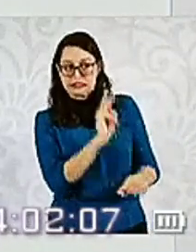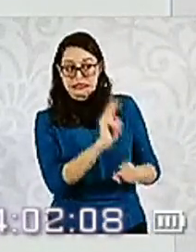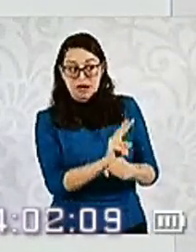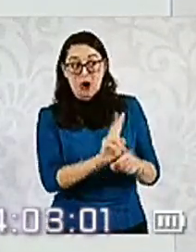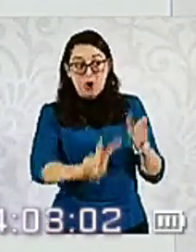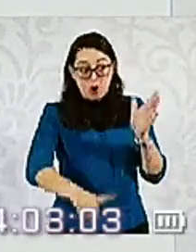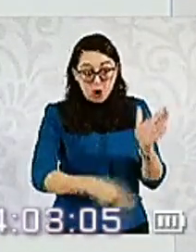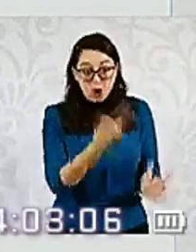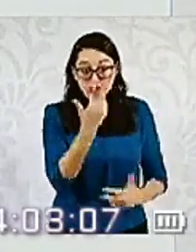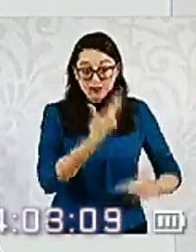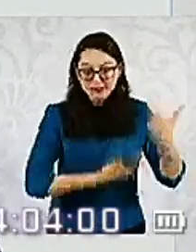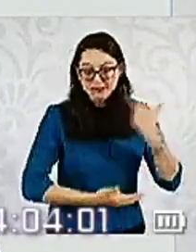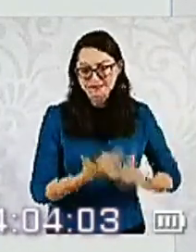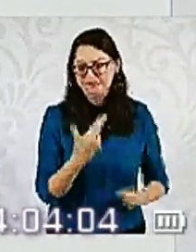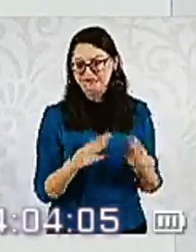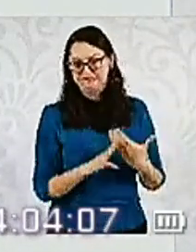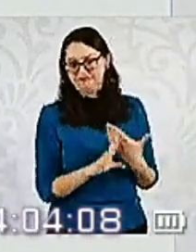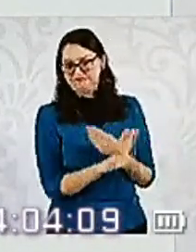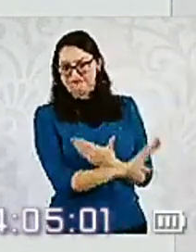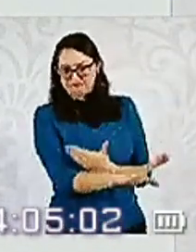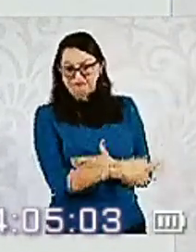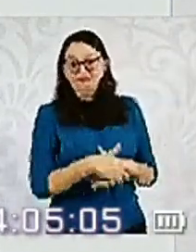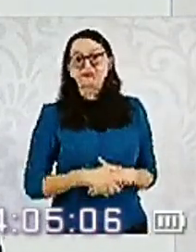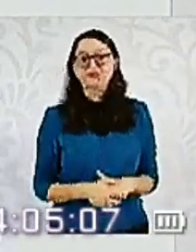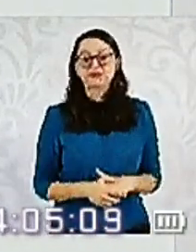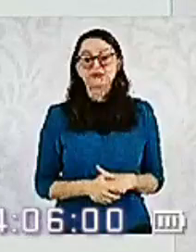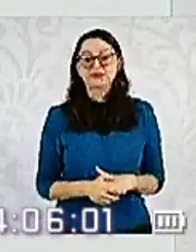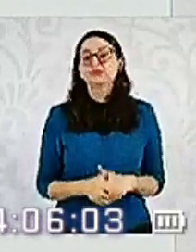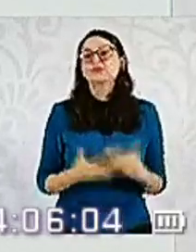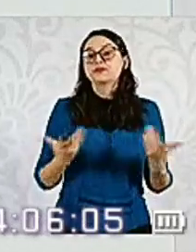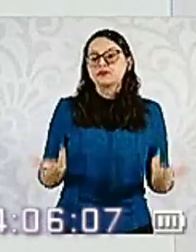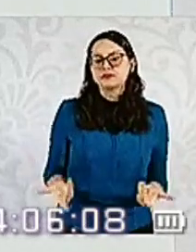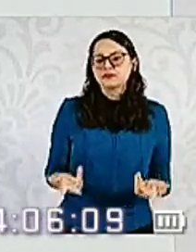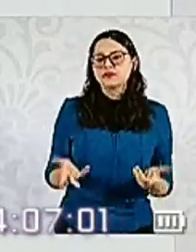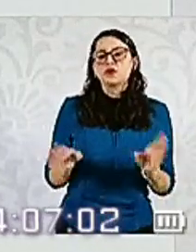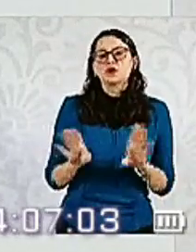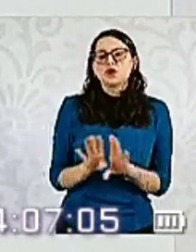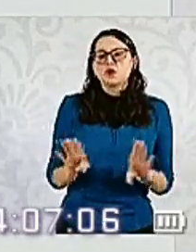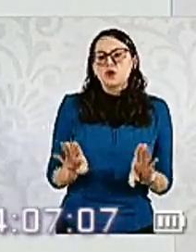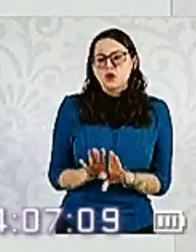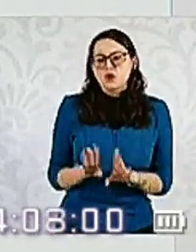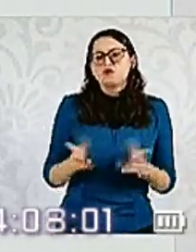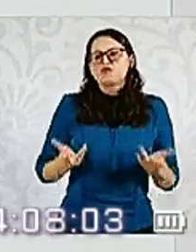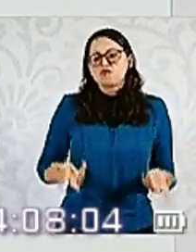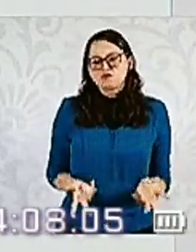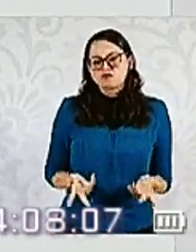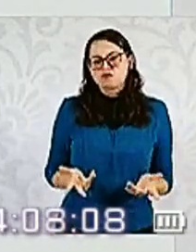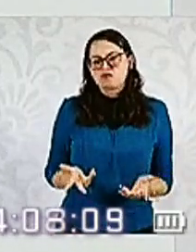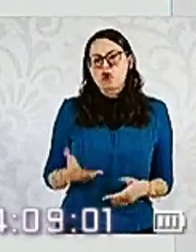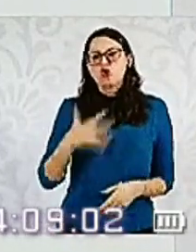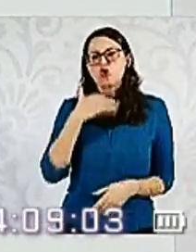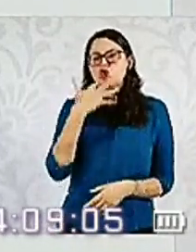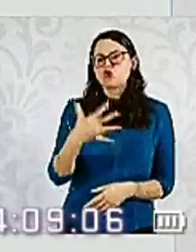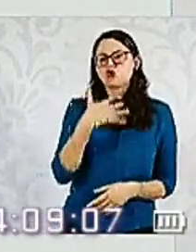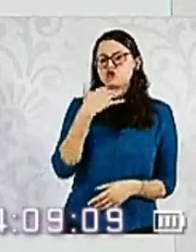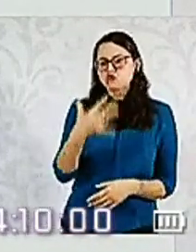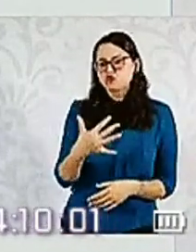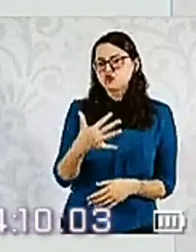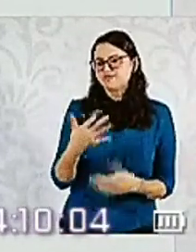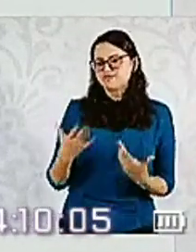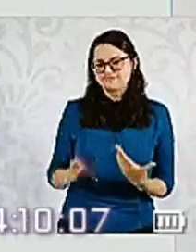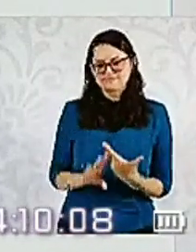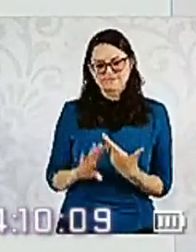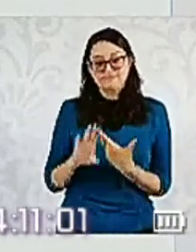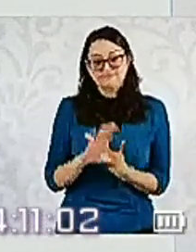evitando. Entre las estrategias que se usaron, de las primeras estrategias que se utilizaron para ir abatiendo la corrupción fue la